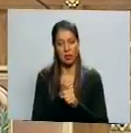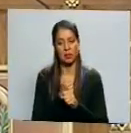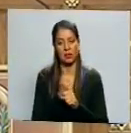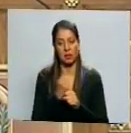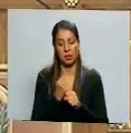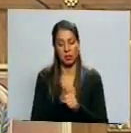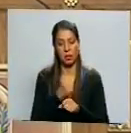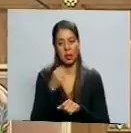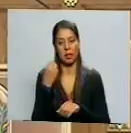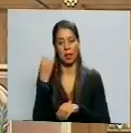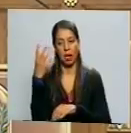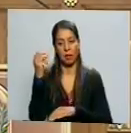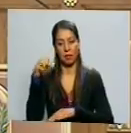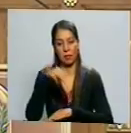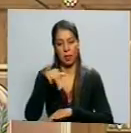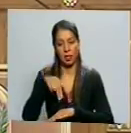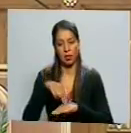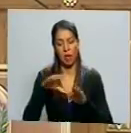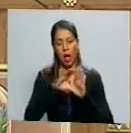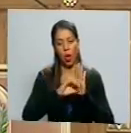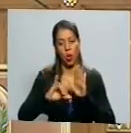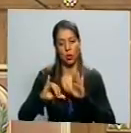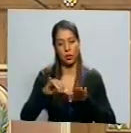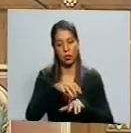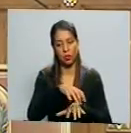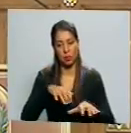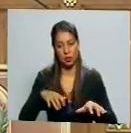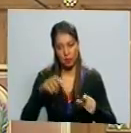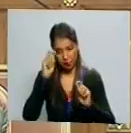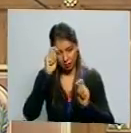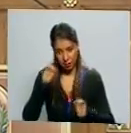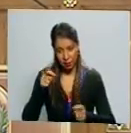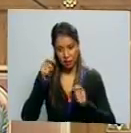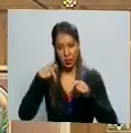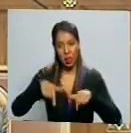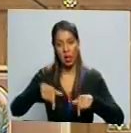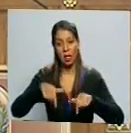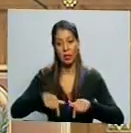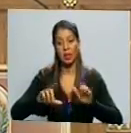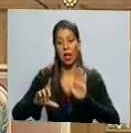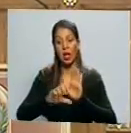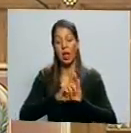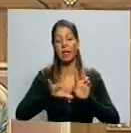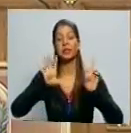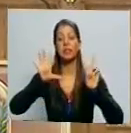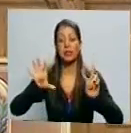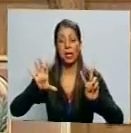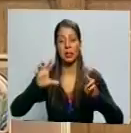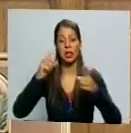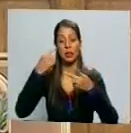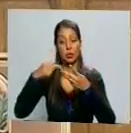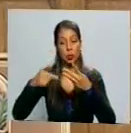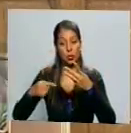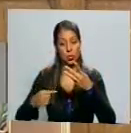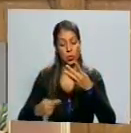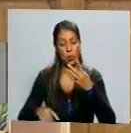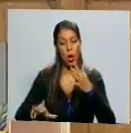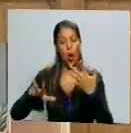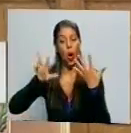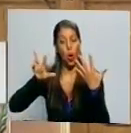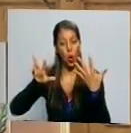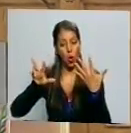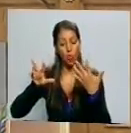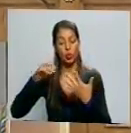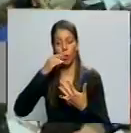la Asamblea Nacional Constituyente. Esta ya es la ley número 7 que aprobamos de las 8 que el presidente Nicolás